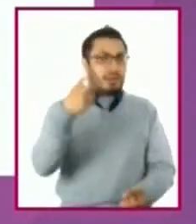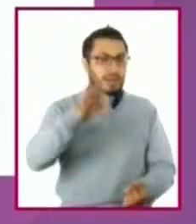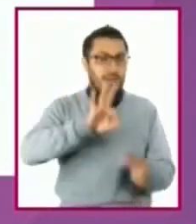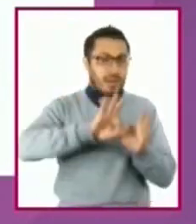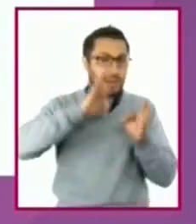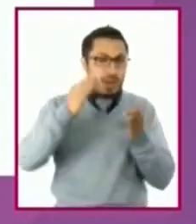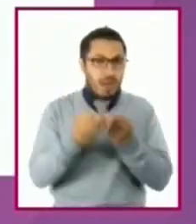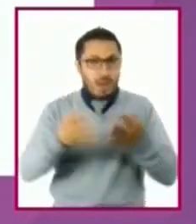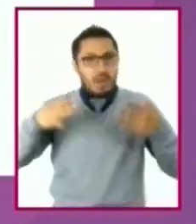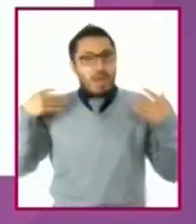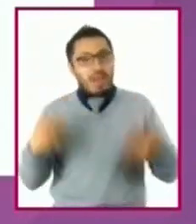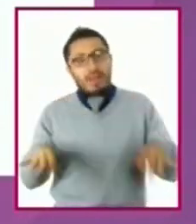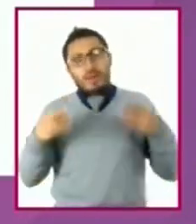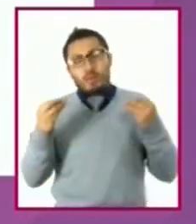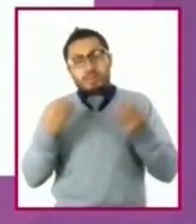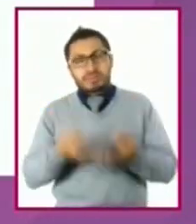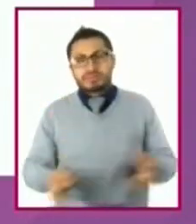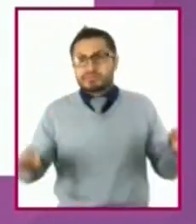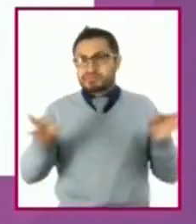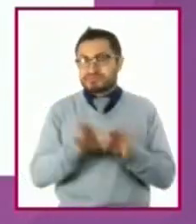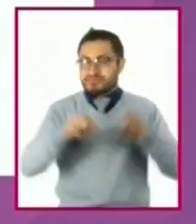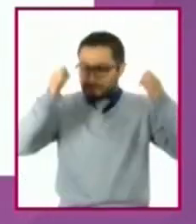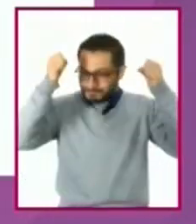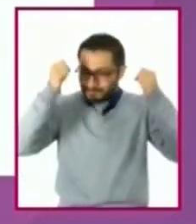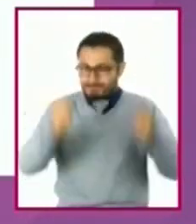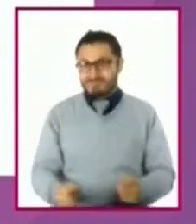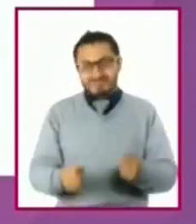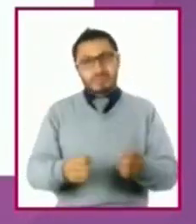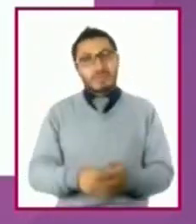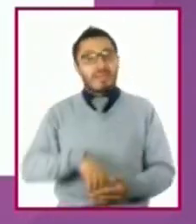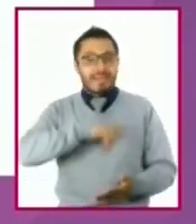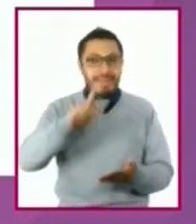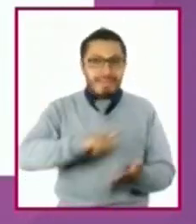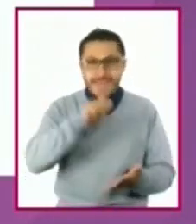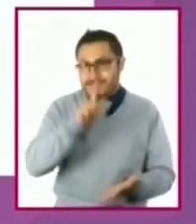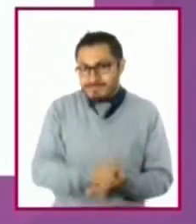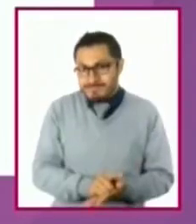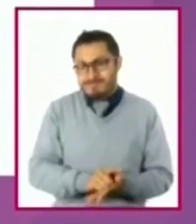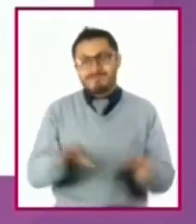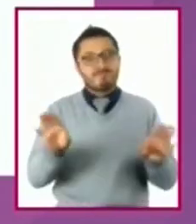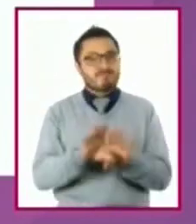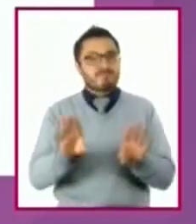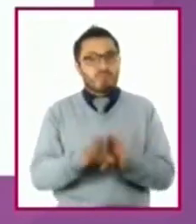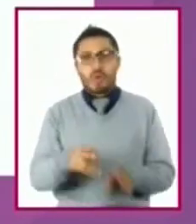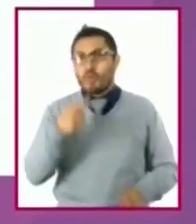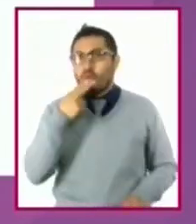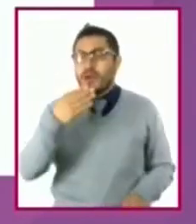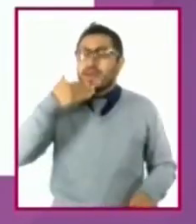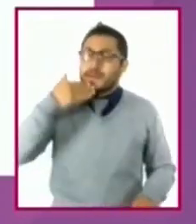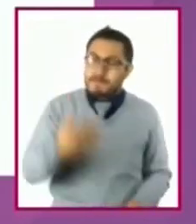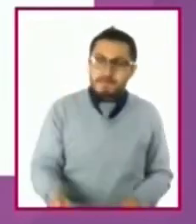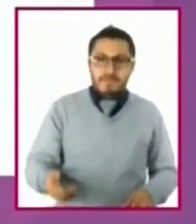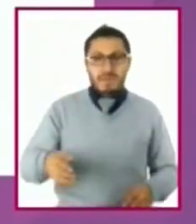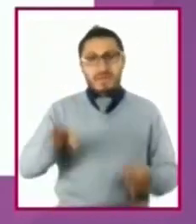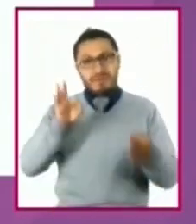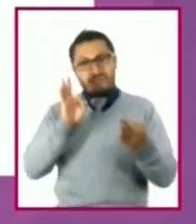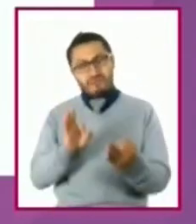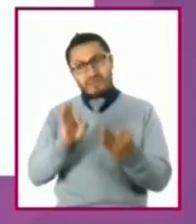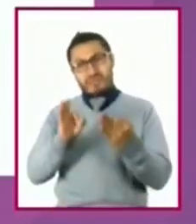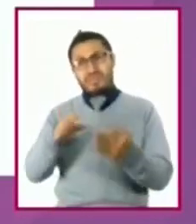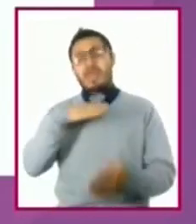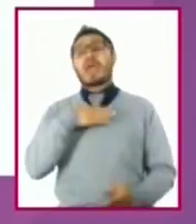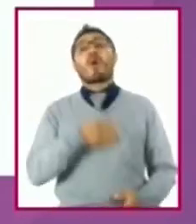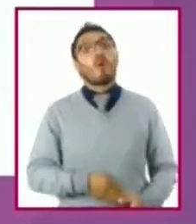es fundamental la garantía jurisdiccional, es decir, cómo hacer efectivos ante los tribunales